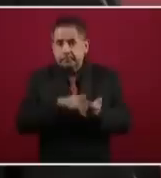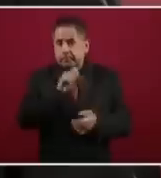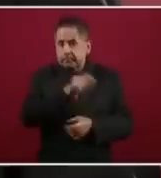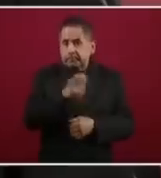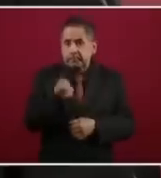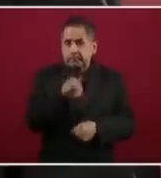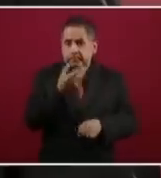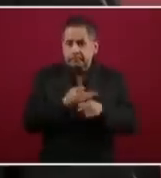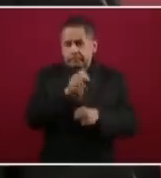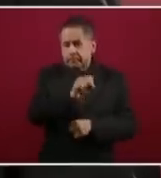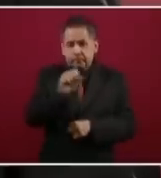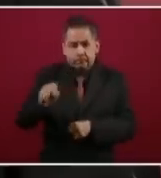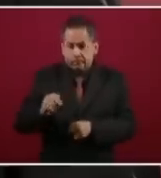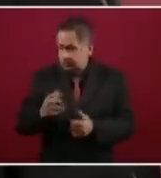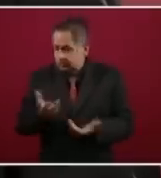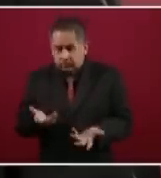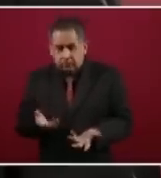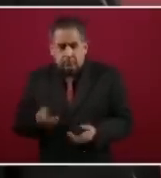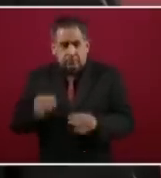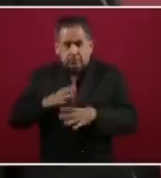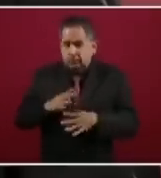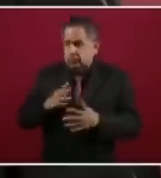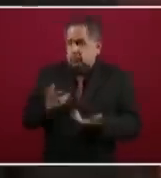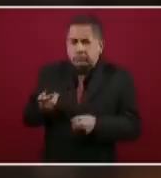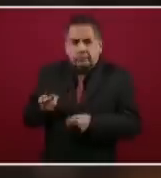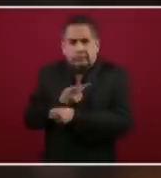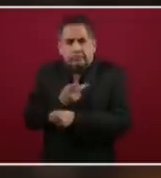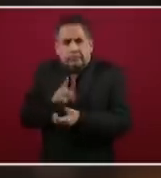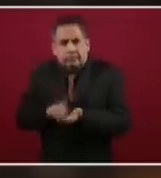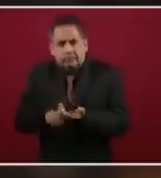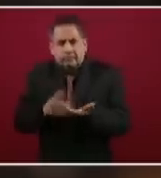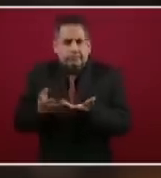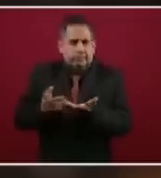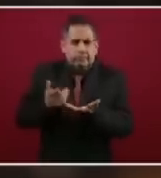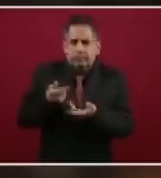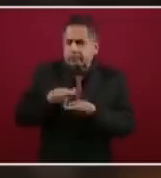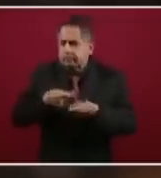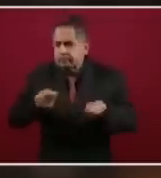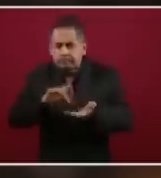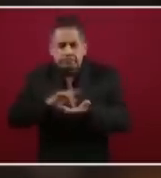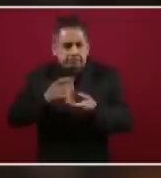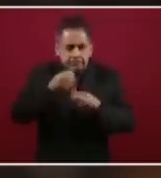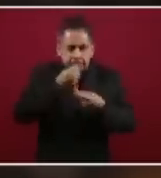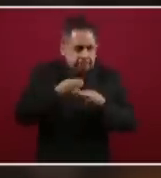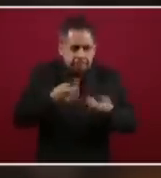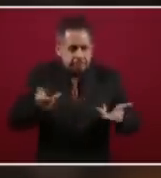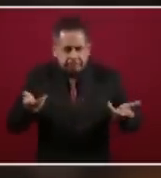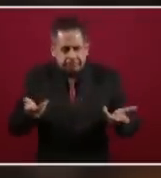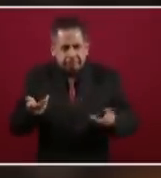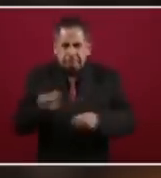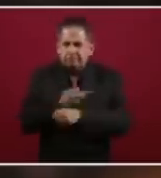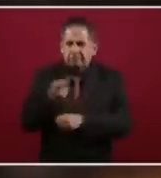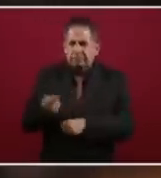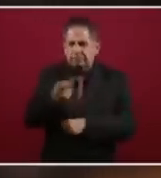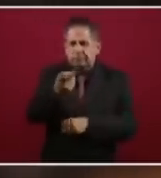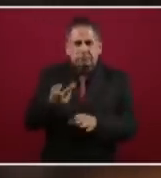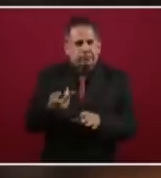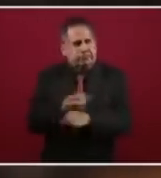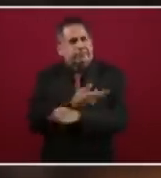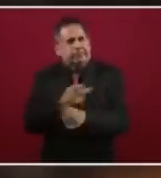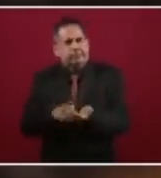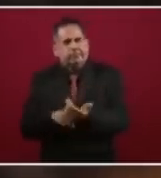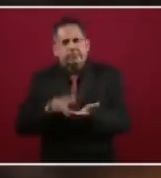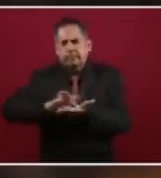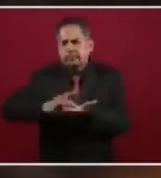Salud a principios de semana dijo que no sabía qué había pasado con esa distribución de medicamentos. La pregunta es, ¿qué ha pasado con esa